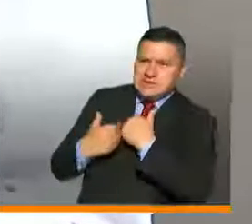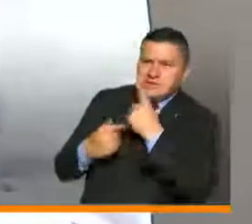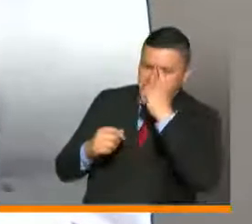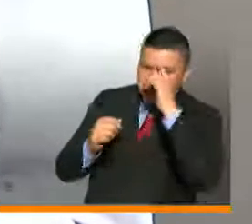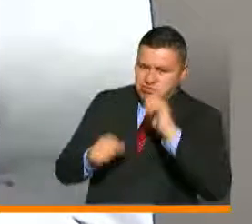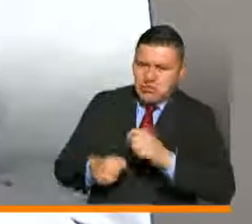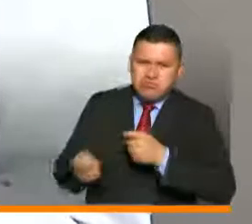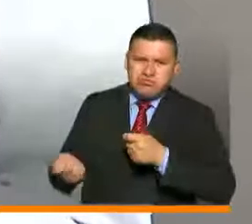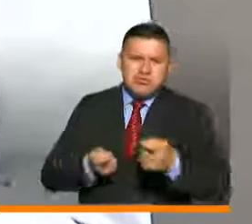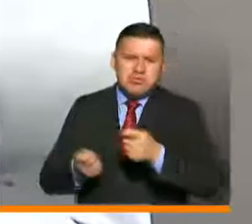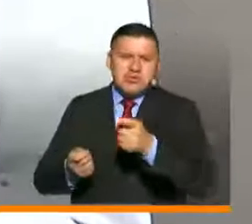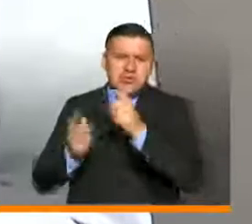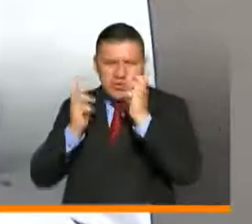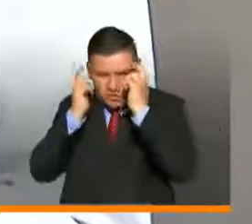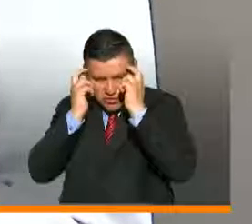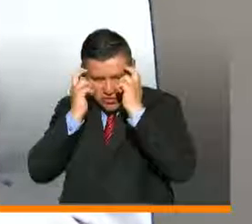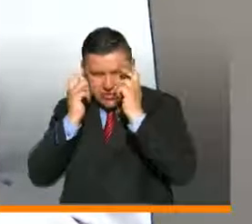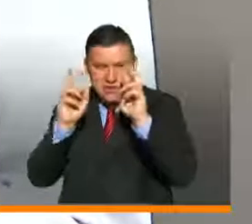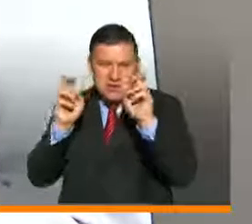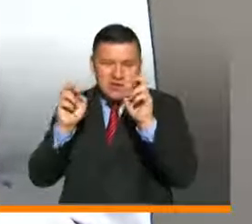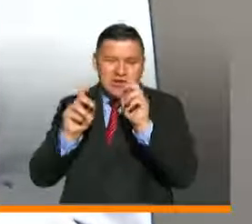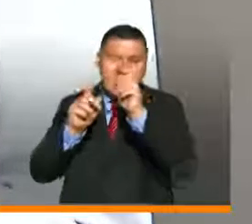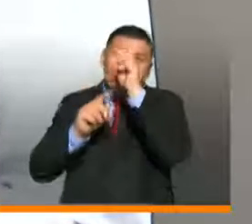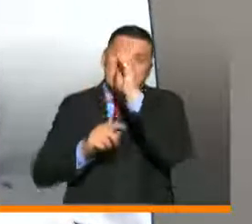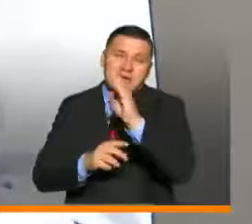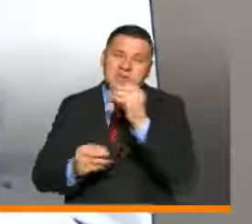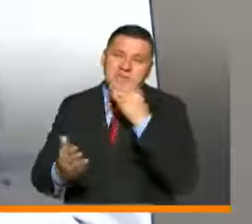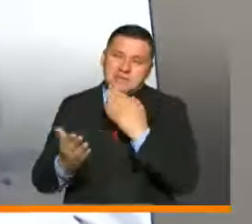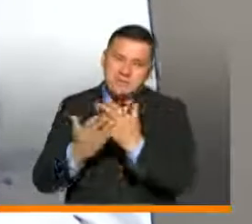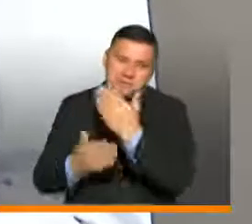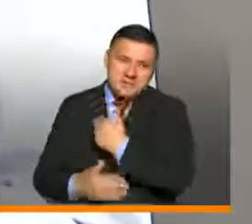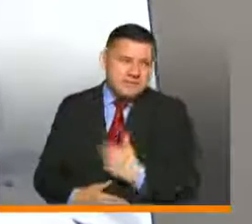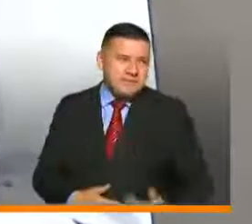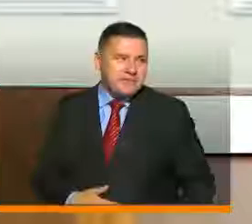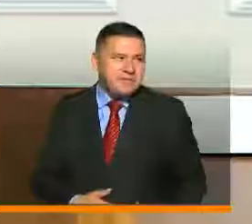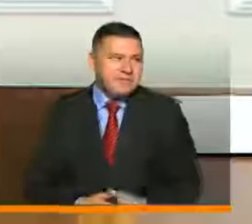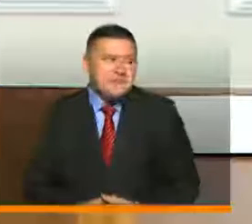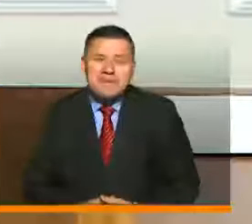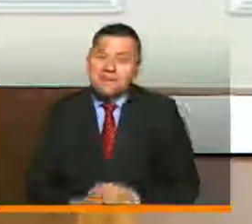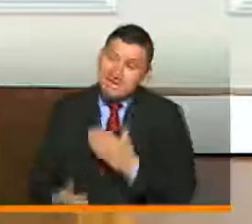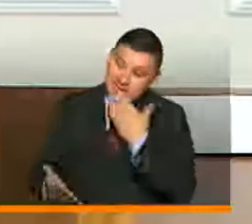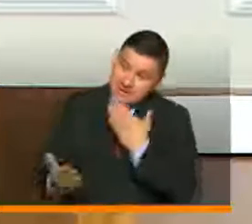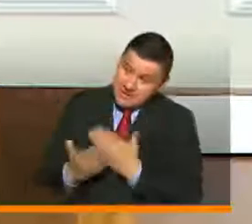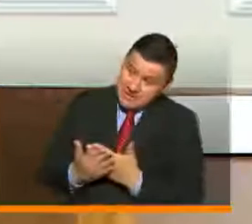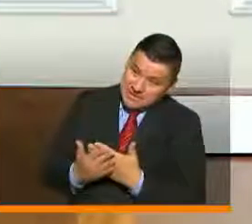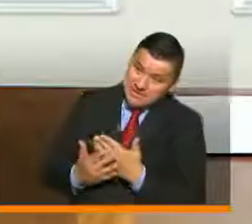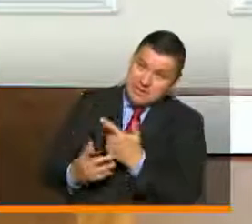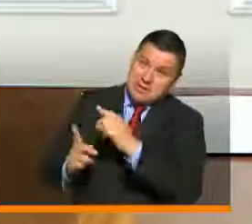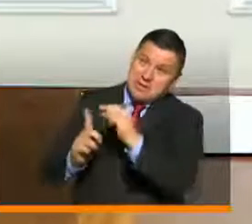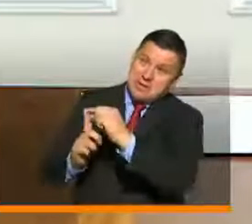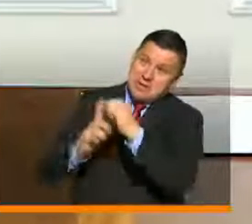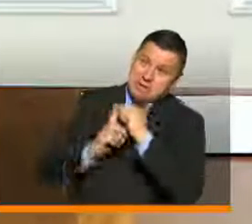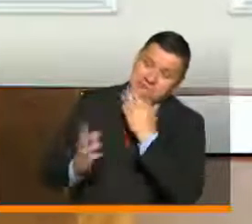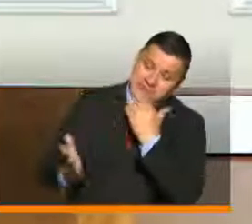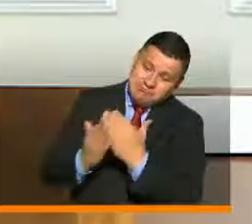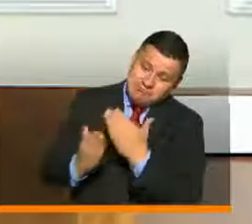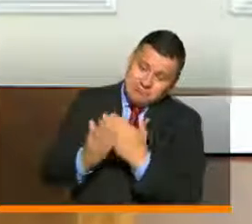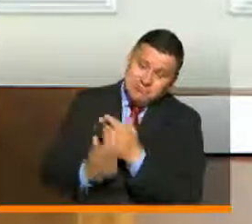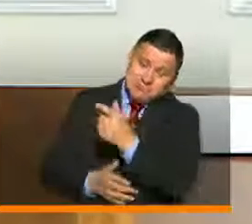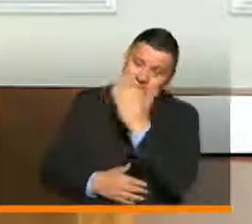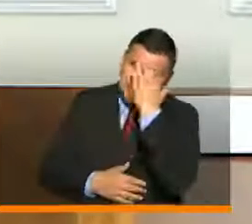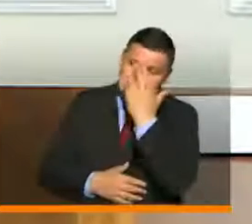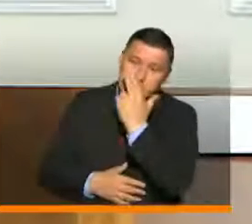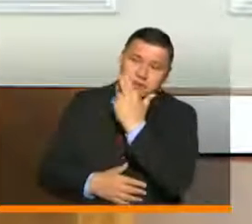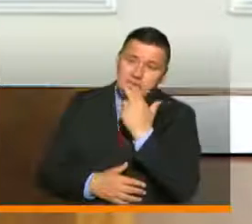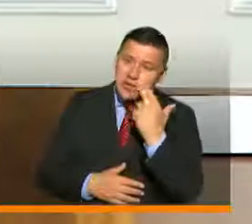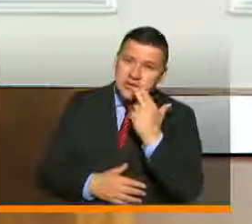capacidad el conocimiento y sobre todo la bendición de dios muchas gracias señor presidente se alcaldesa por eso de generosas palabras y saben nuestro compromiso